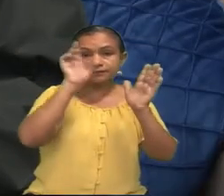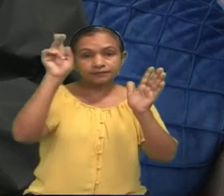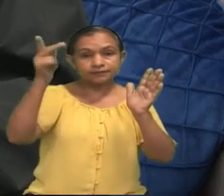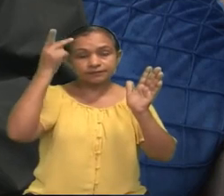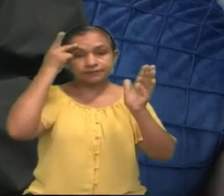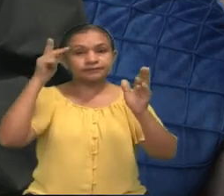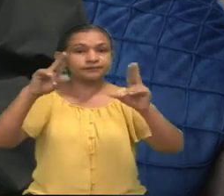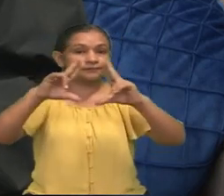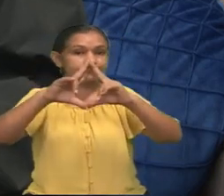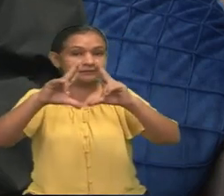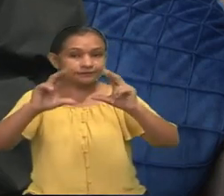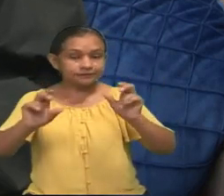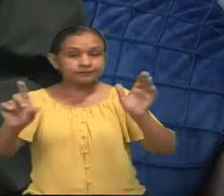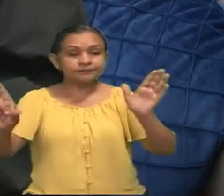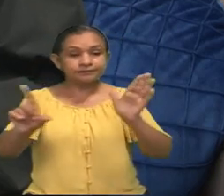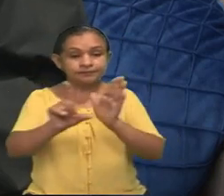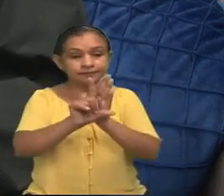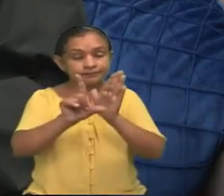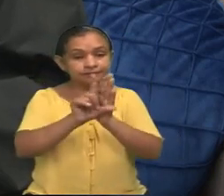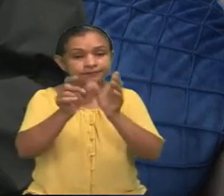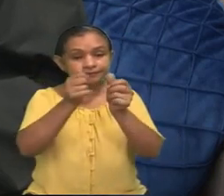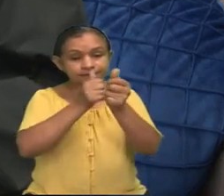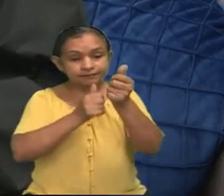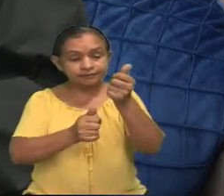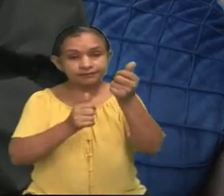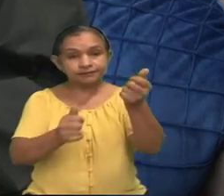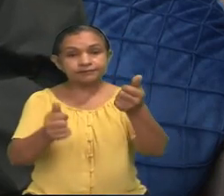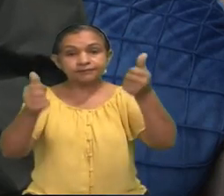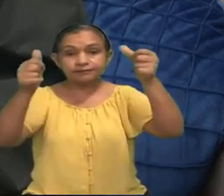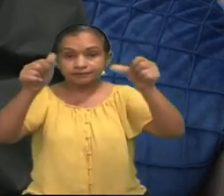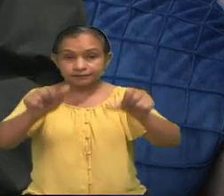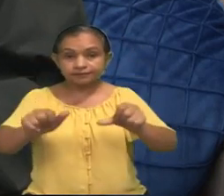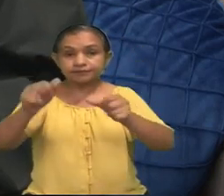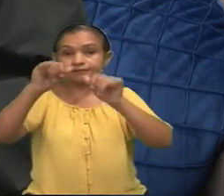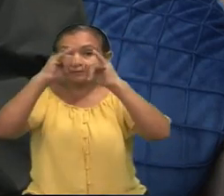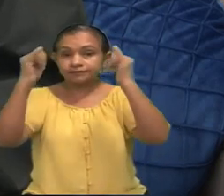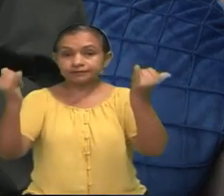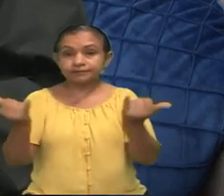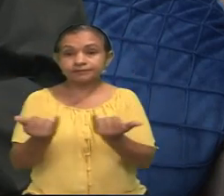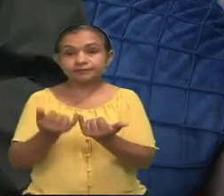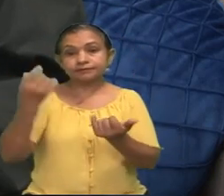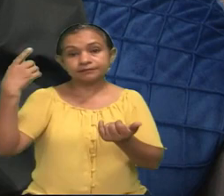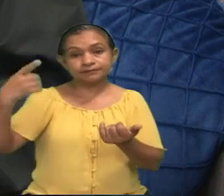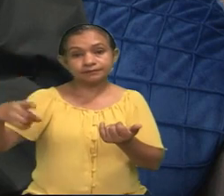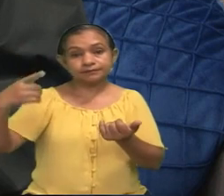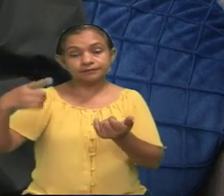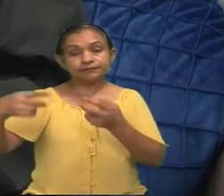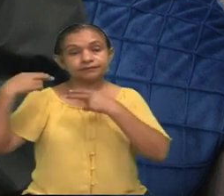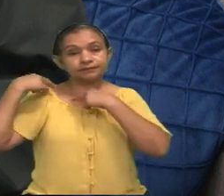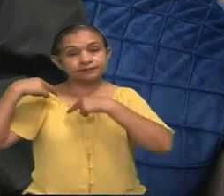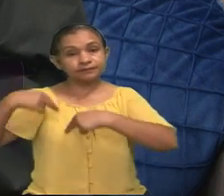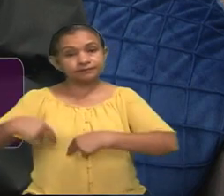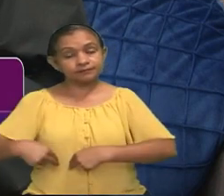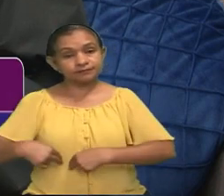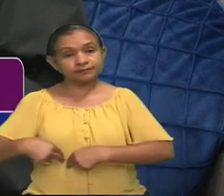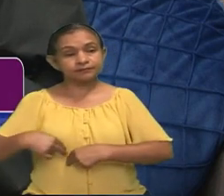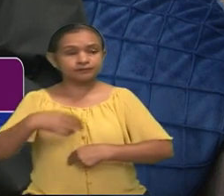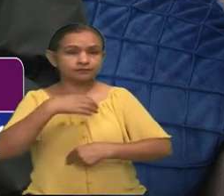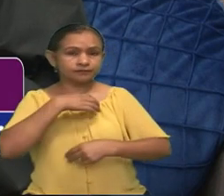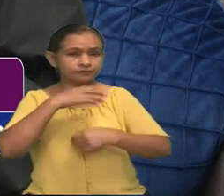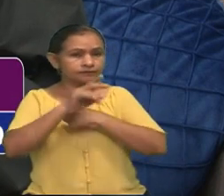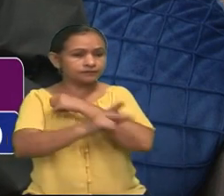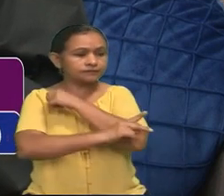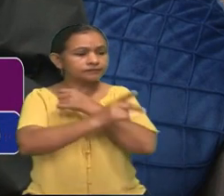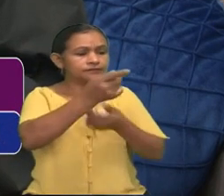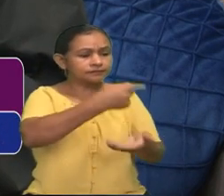República, las leyes secundarias, los tratados internacionales de derechos humanos de los cuales un Estado ha firmado y